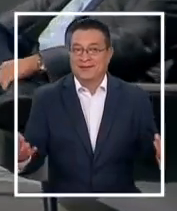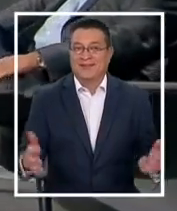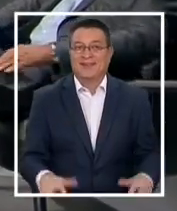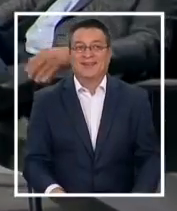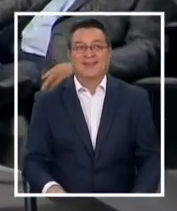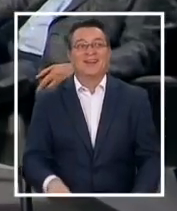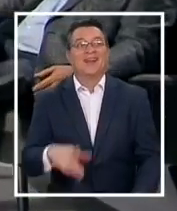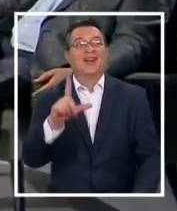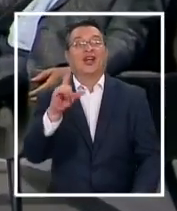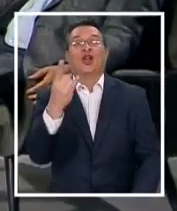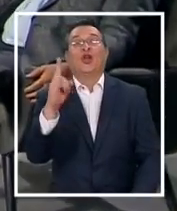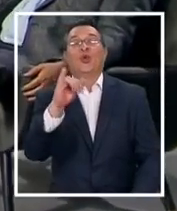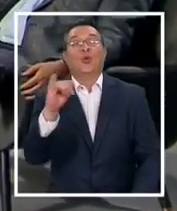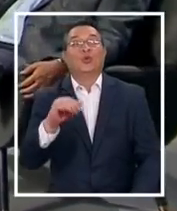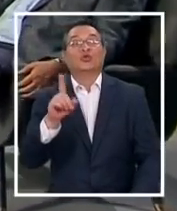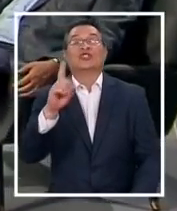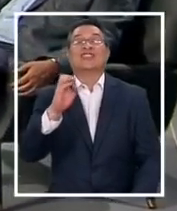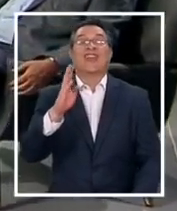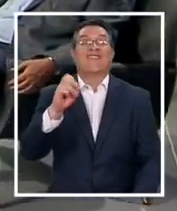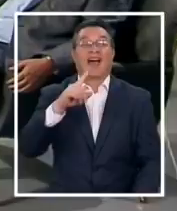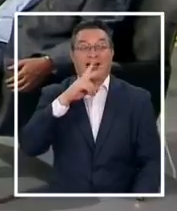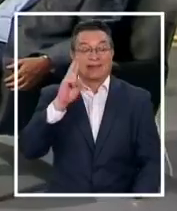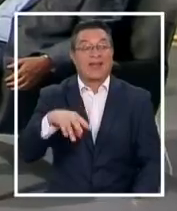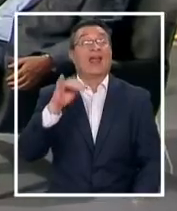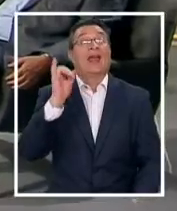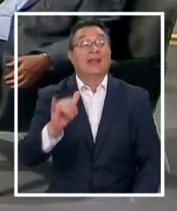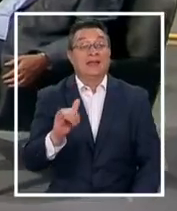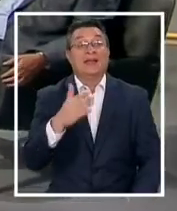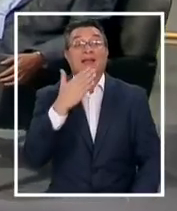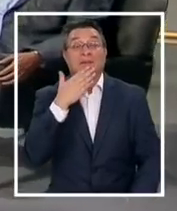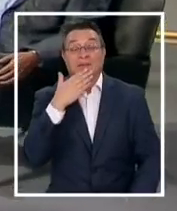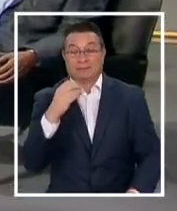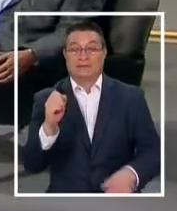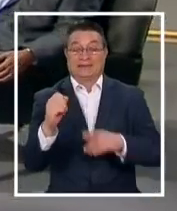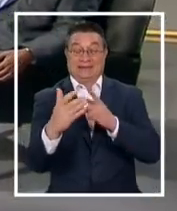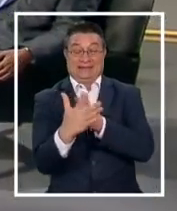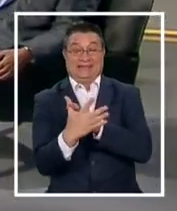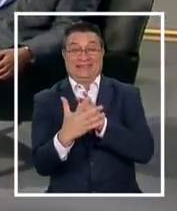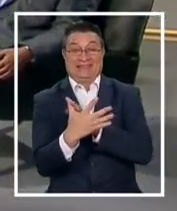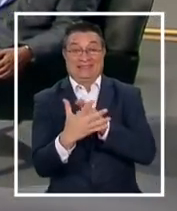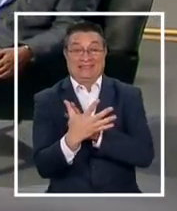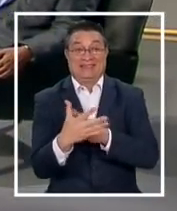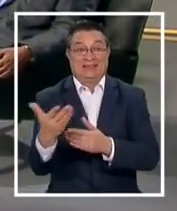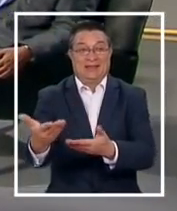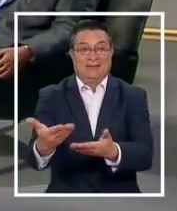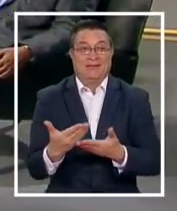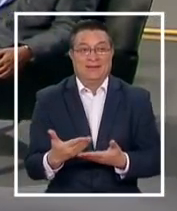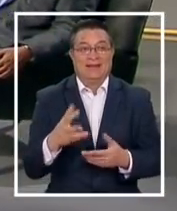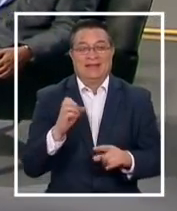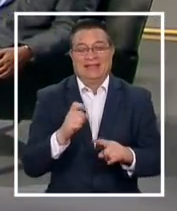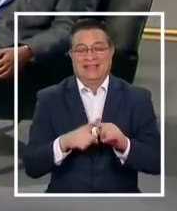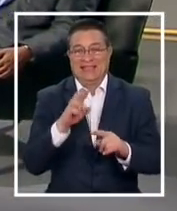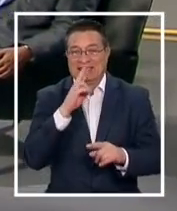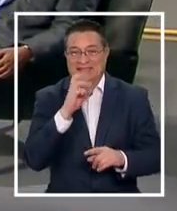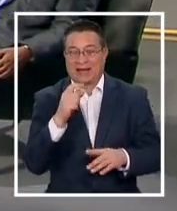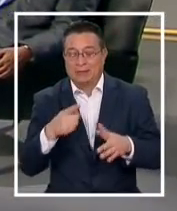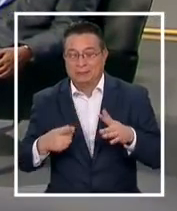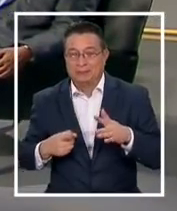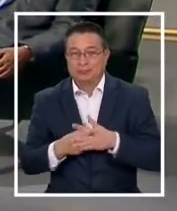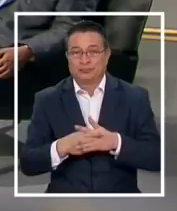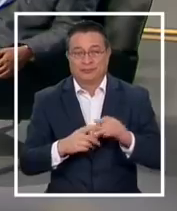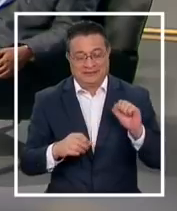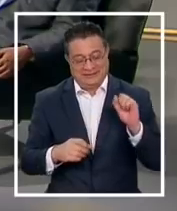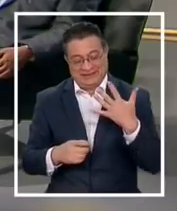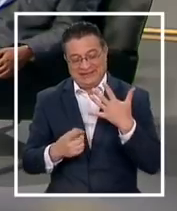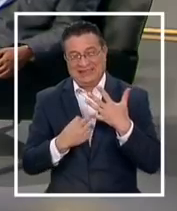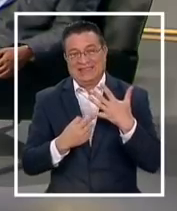Luz Poblete, Sebastián De Polo, muy buenas noches a los dos. Y tenemos como, ¿cómo se puede llamar? Un invitado extra, un infiltrado. Un quinto elemento. Un quinto